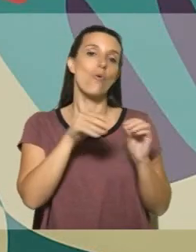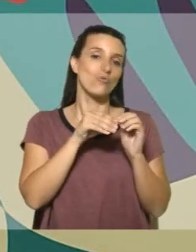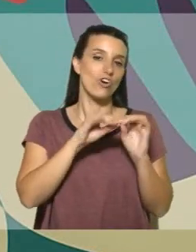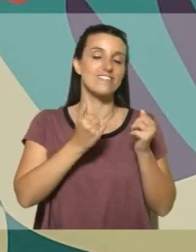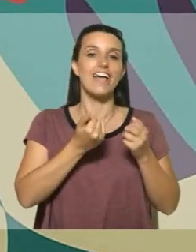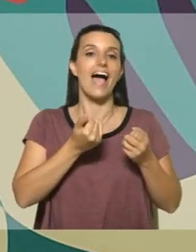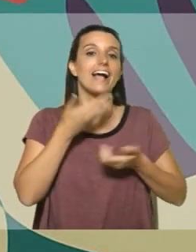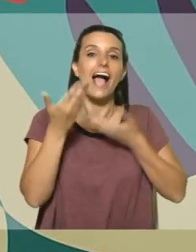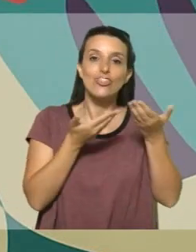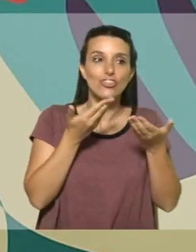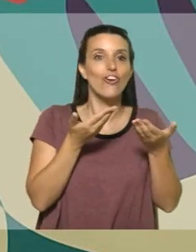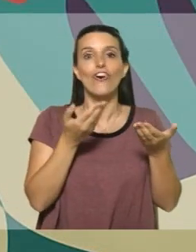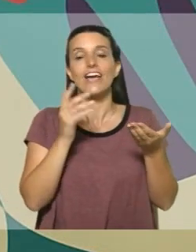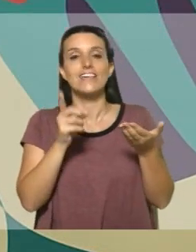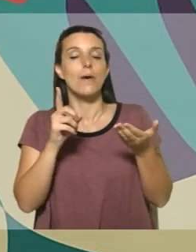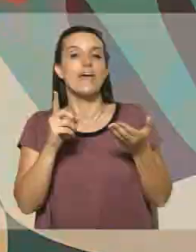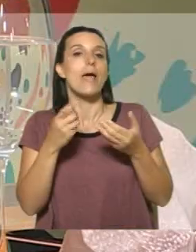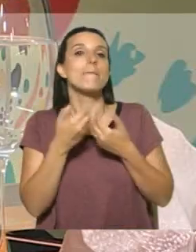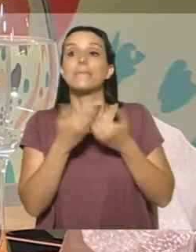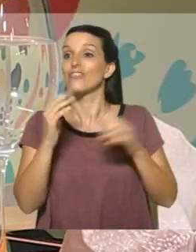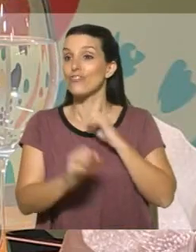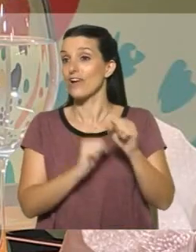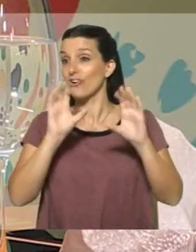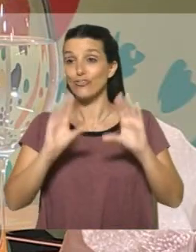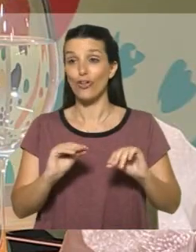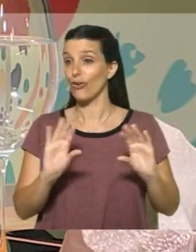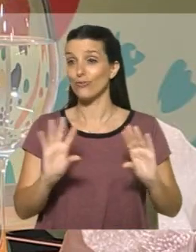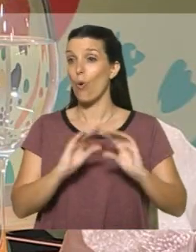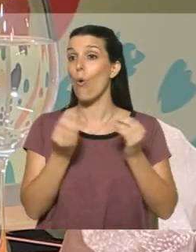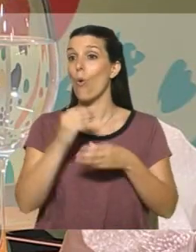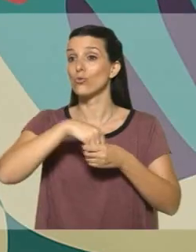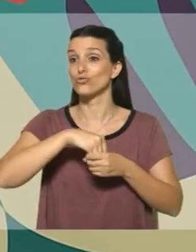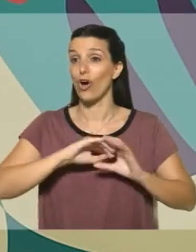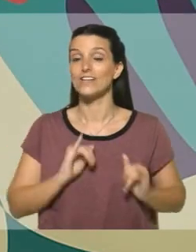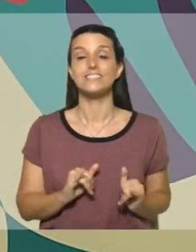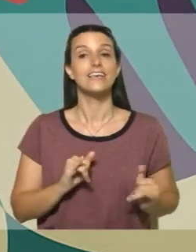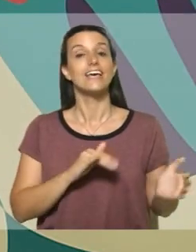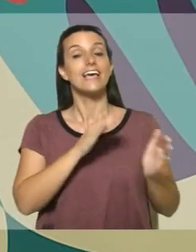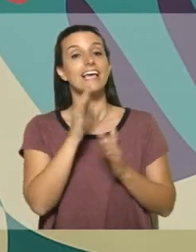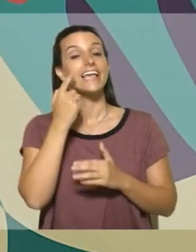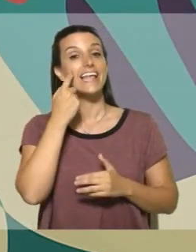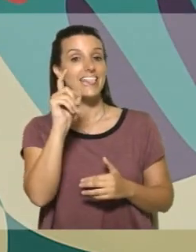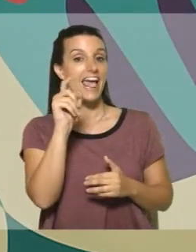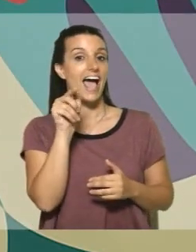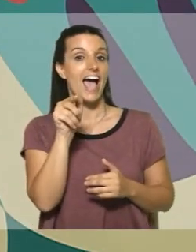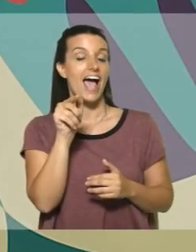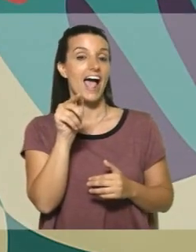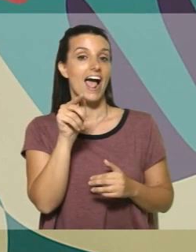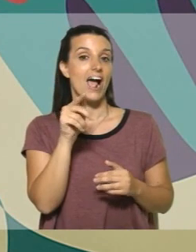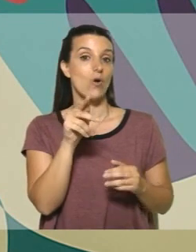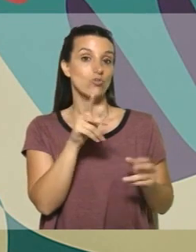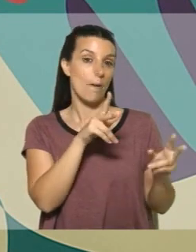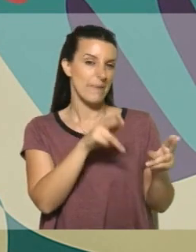y despido el año y ya recibo un nuevo año. Todo, celebración completa entonces. Exacto, entonces la idea es que la segunda parte del